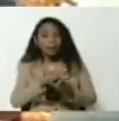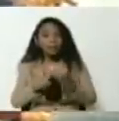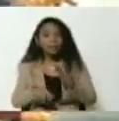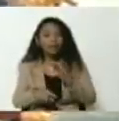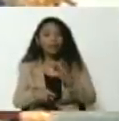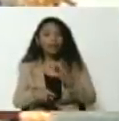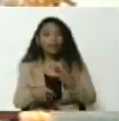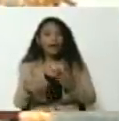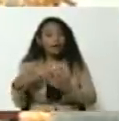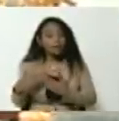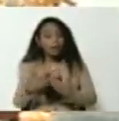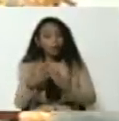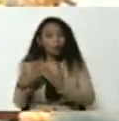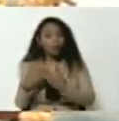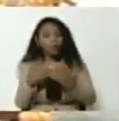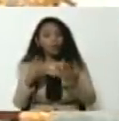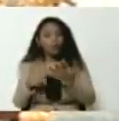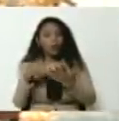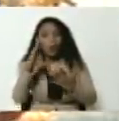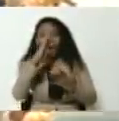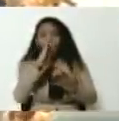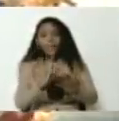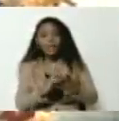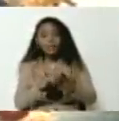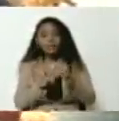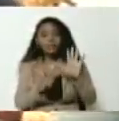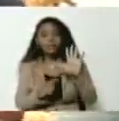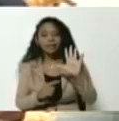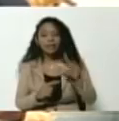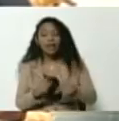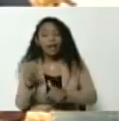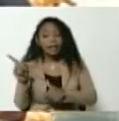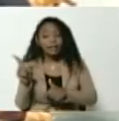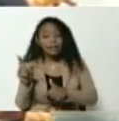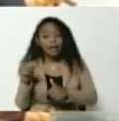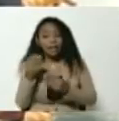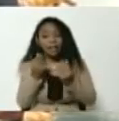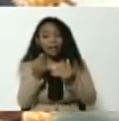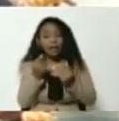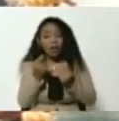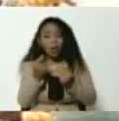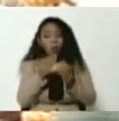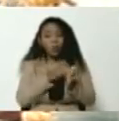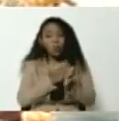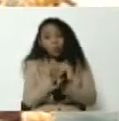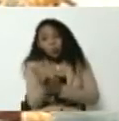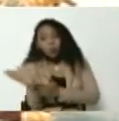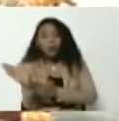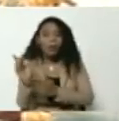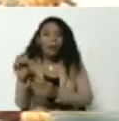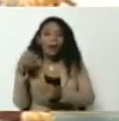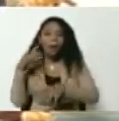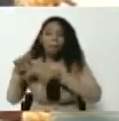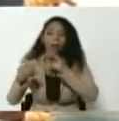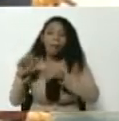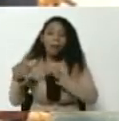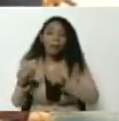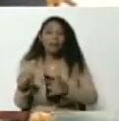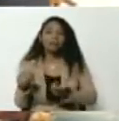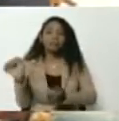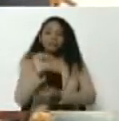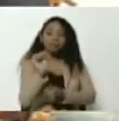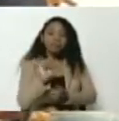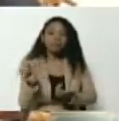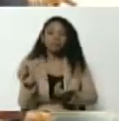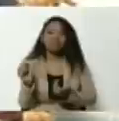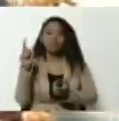en Estados Unidos, en Brasil. Ese dinero lo desviaron para gastárselo en vehículos, en prostitutas,